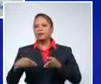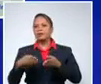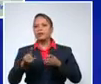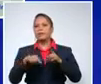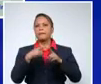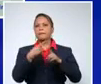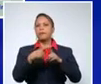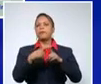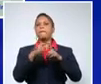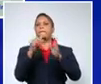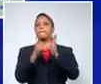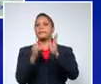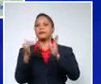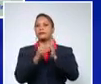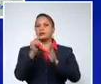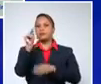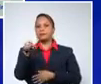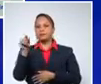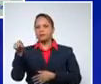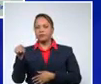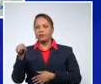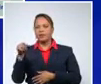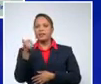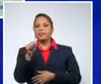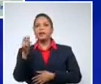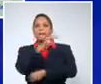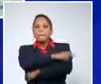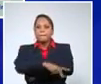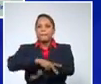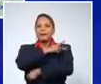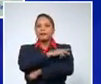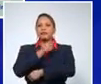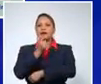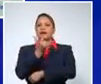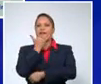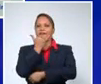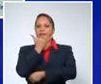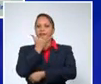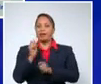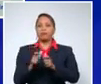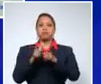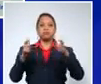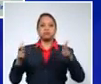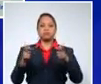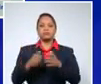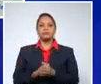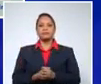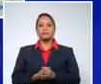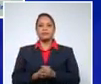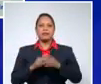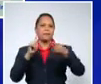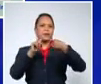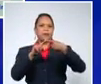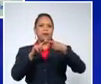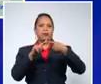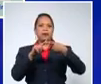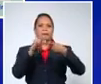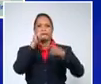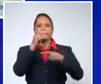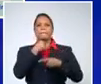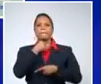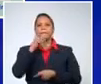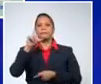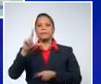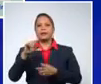de habitantes, los 10 países de mayor cifra. Bélgica en primer lugar,